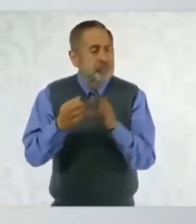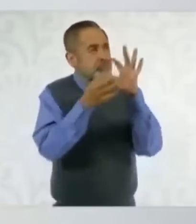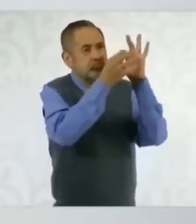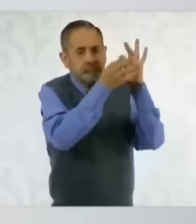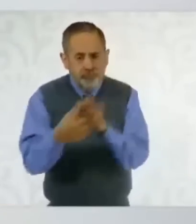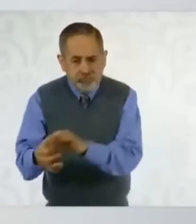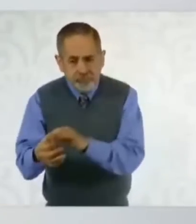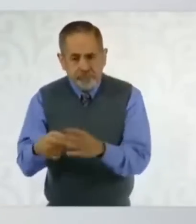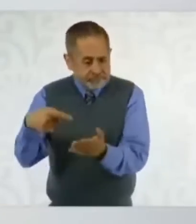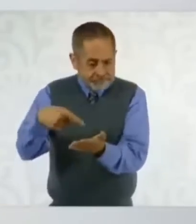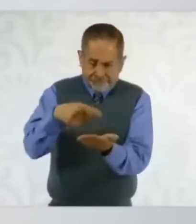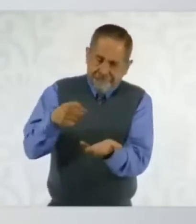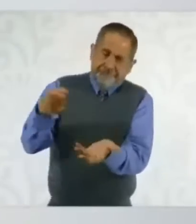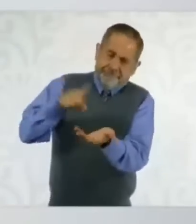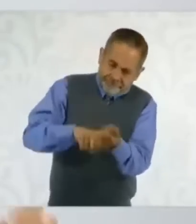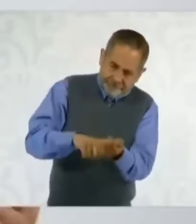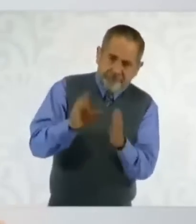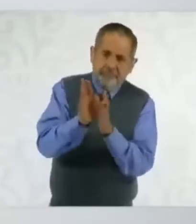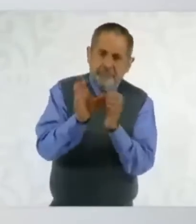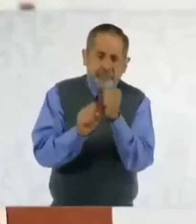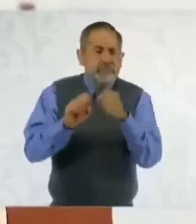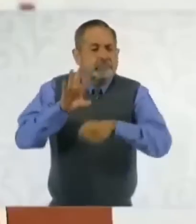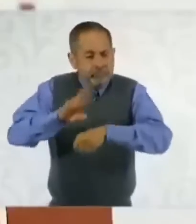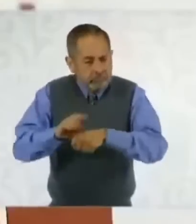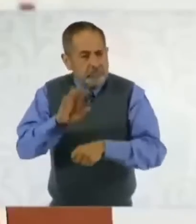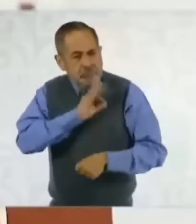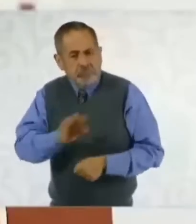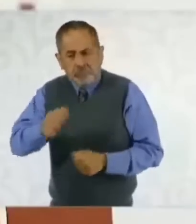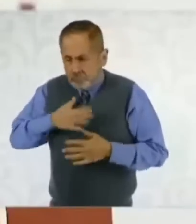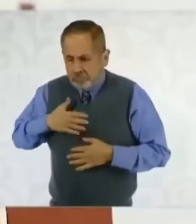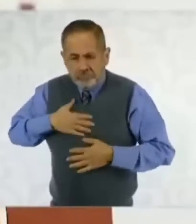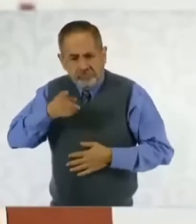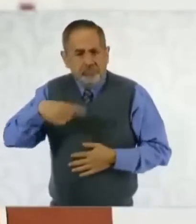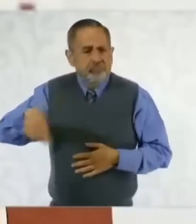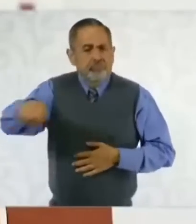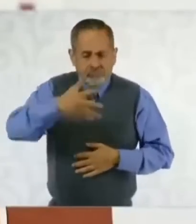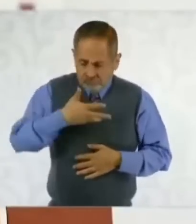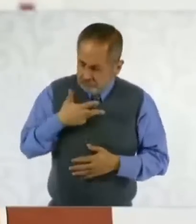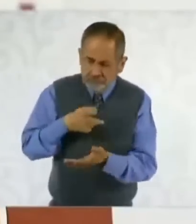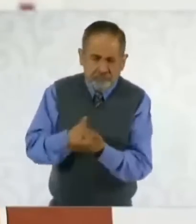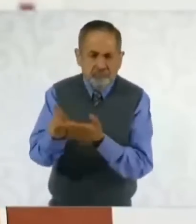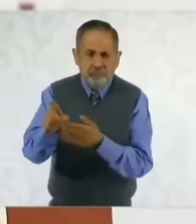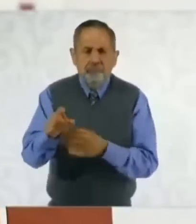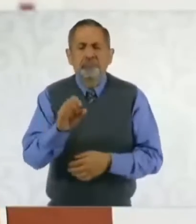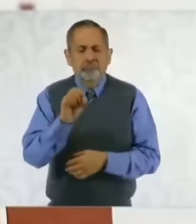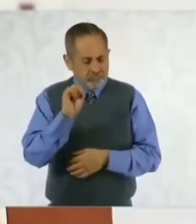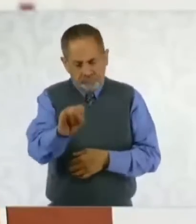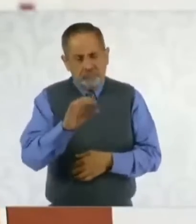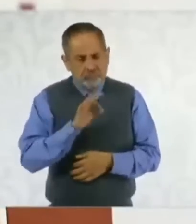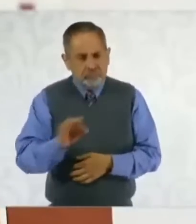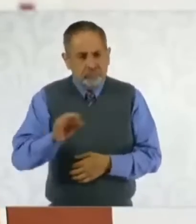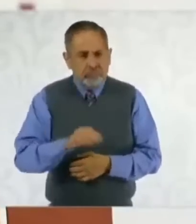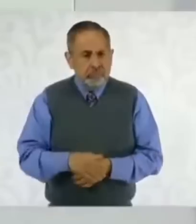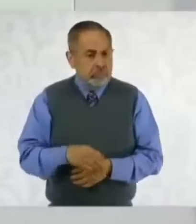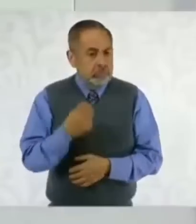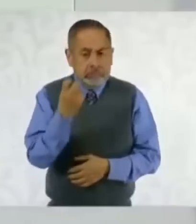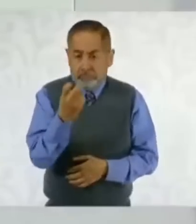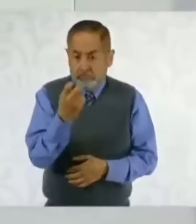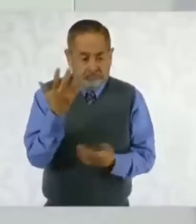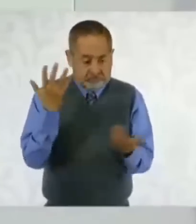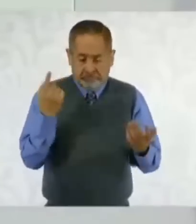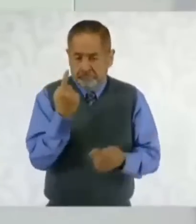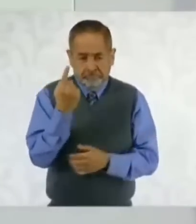Está dentro de la Constitución, forma parte de nuestro Estado de Derecho. Eso es lo